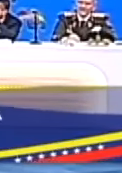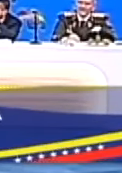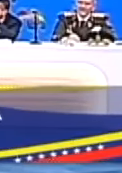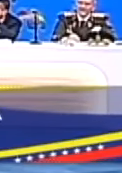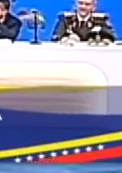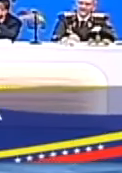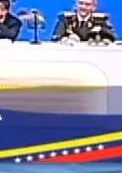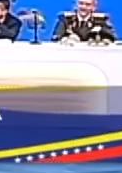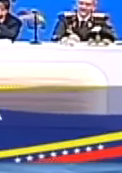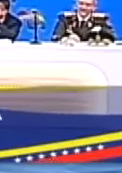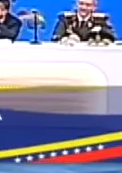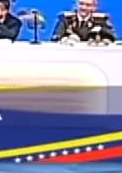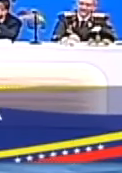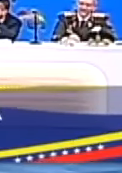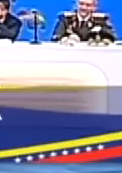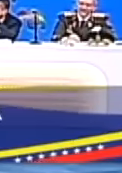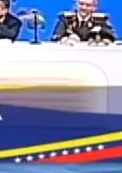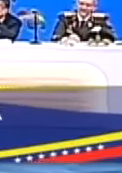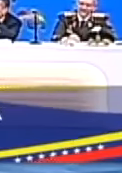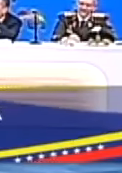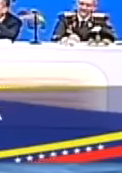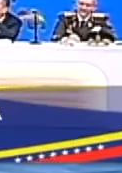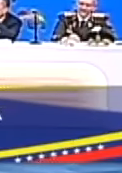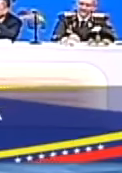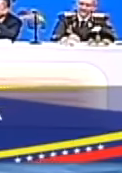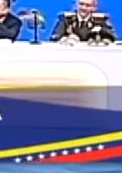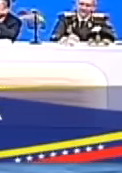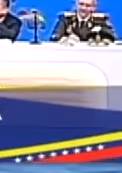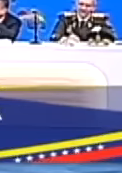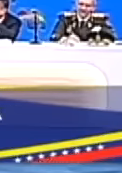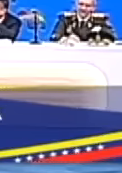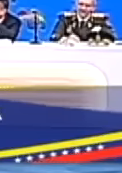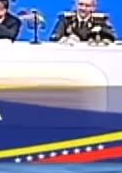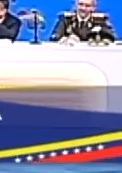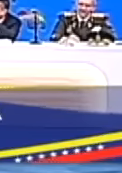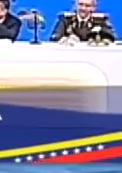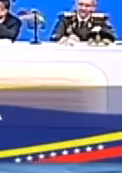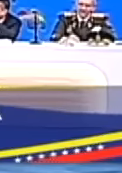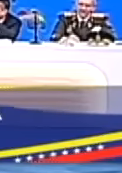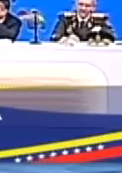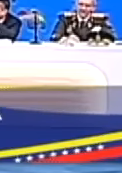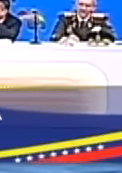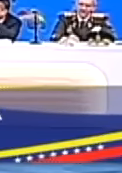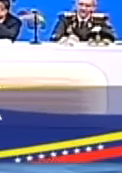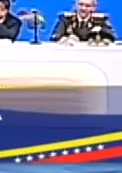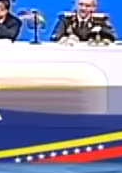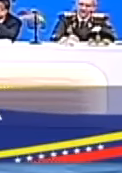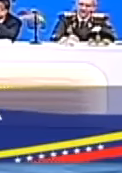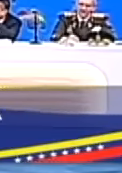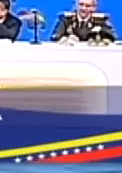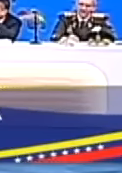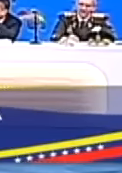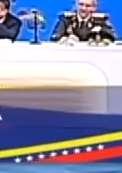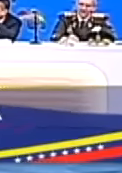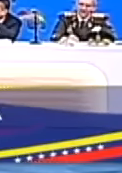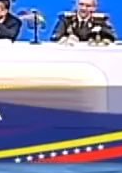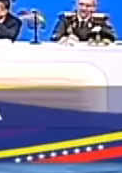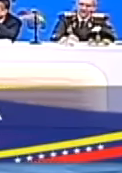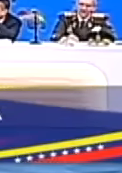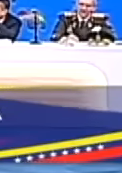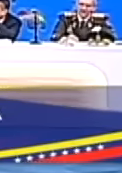contra la República Bolivariana de Venezuela, donde Guyana hace pactos con